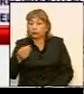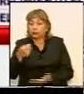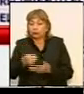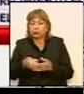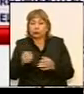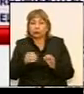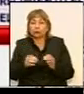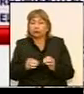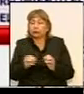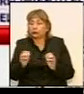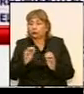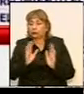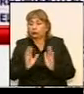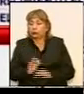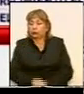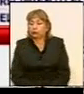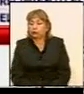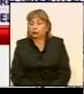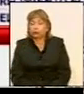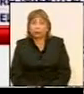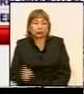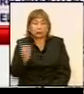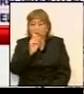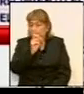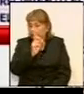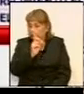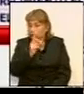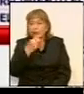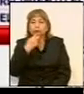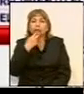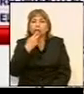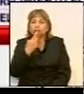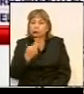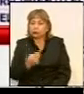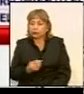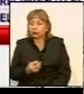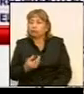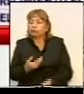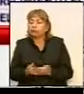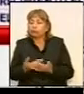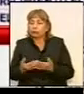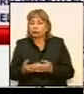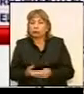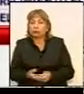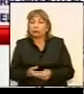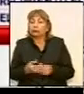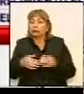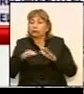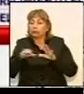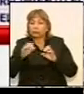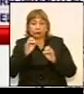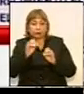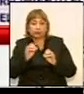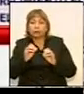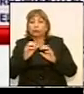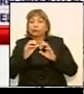onerosas de los países comparables. Entonces, no es, de nuevo, que estemos, que en el escenario global